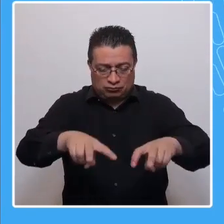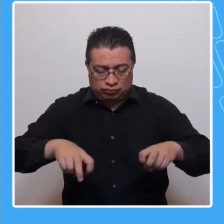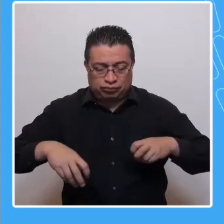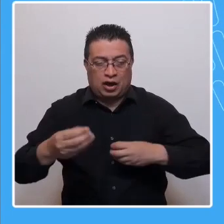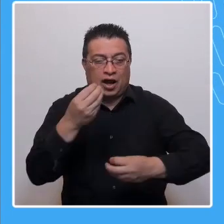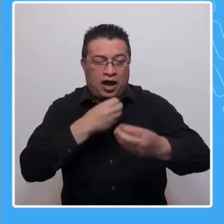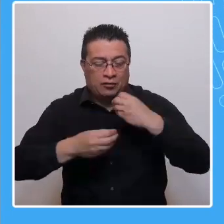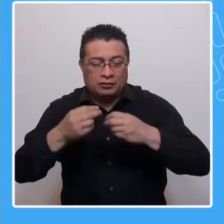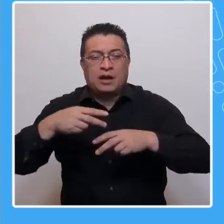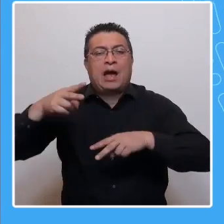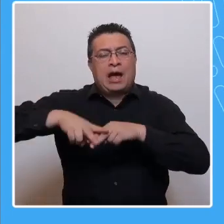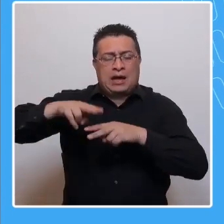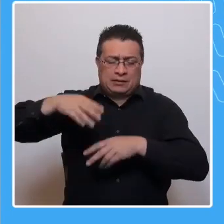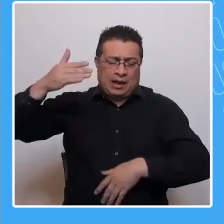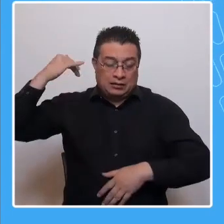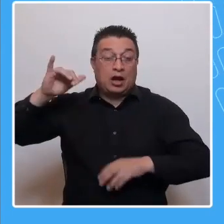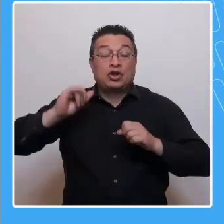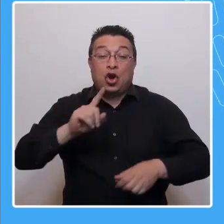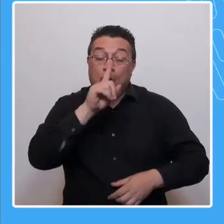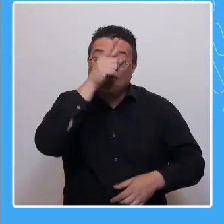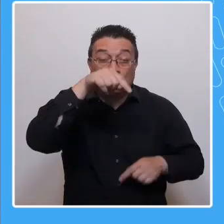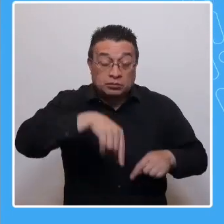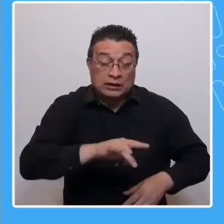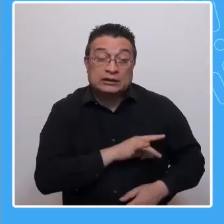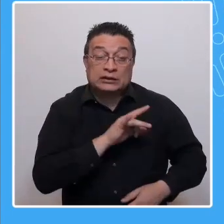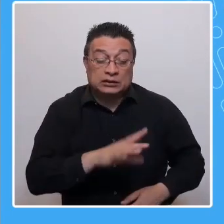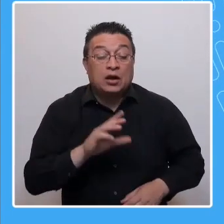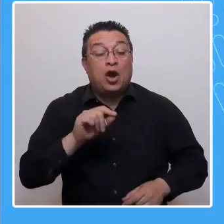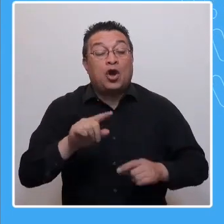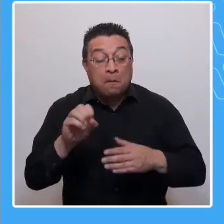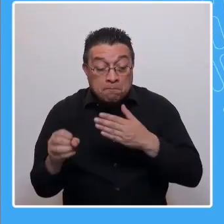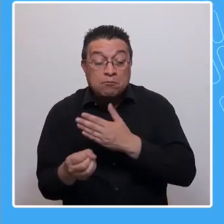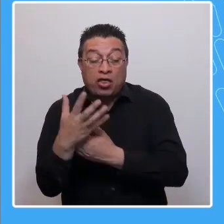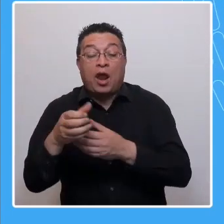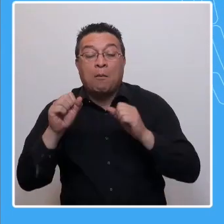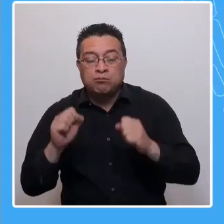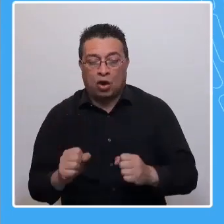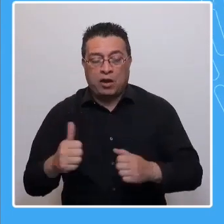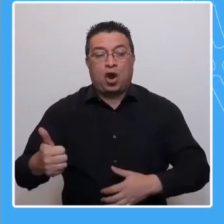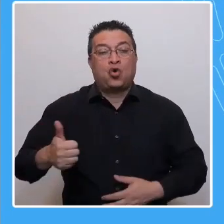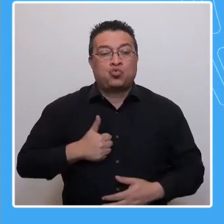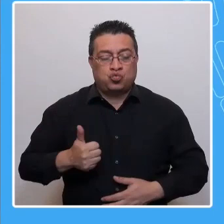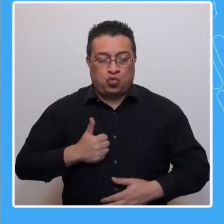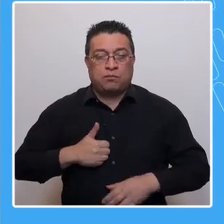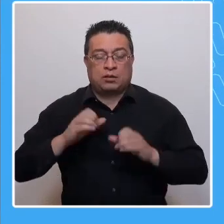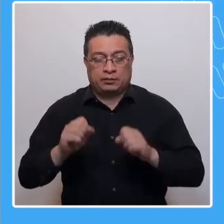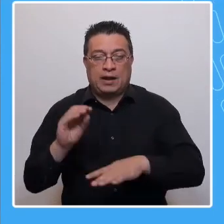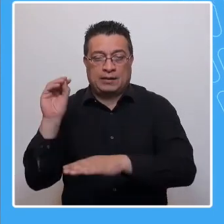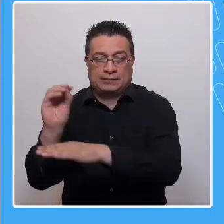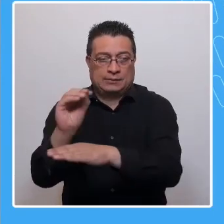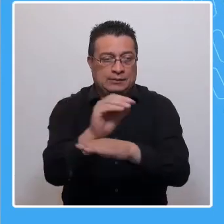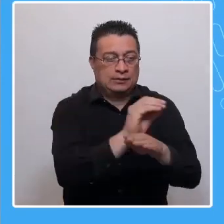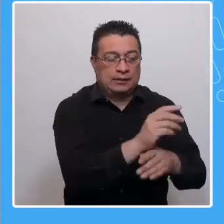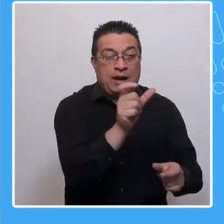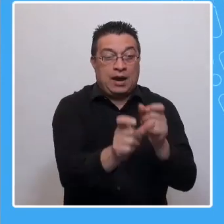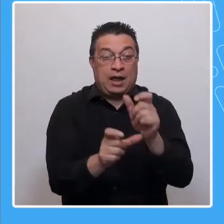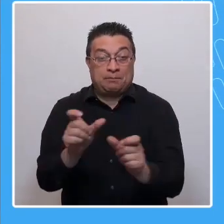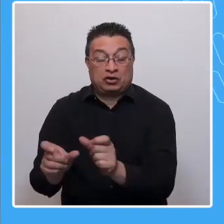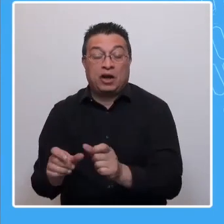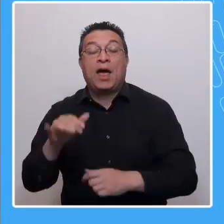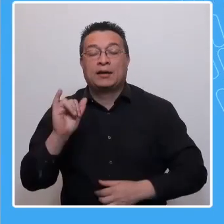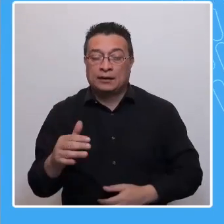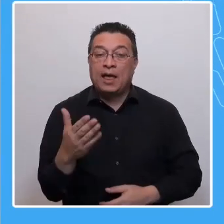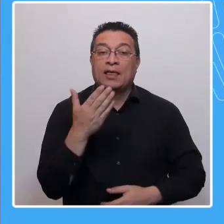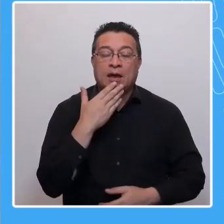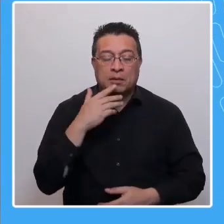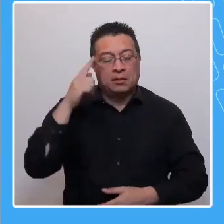tanto ancestrales como tradicionales, como modernas, para que poder cumplir con no solo la alimentación de la población, pero sino también la